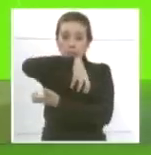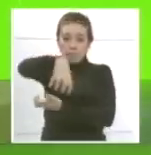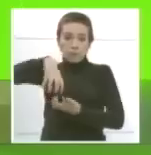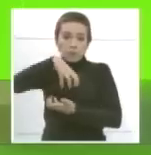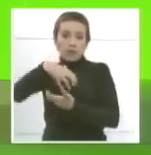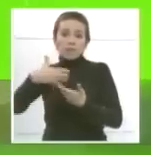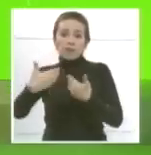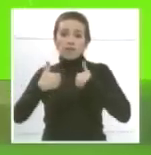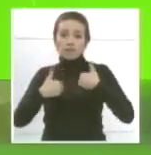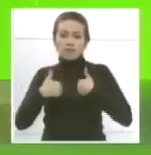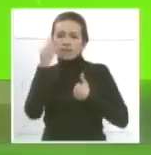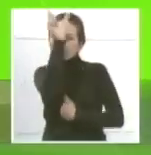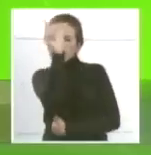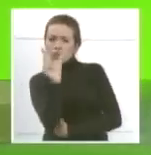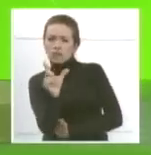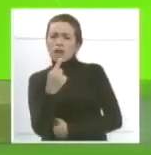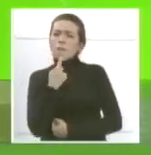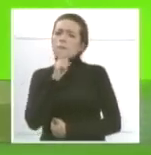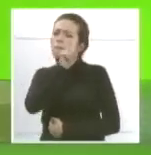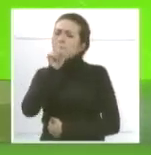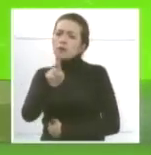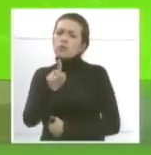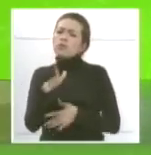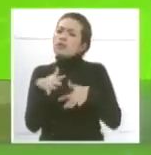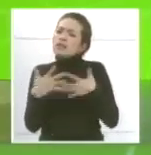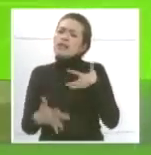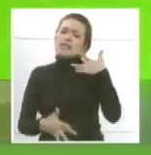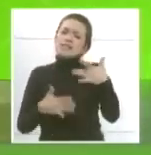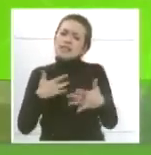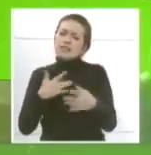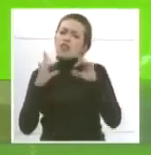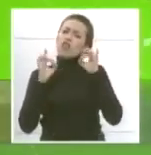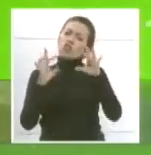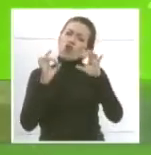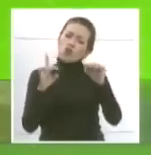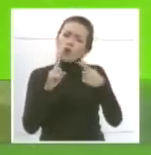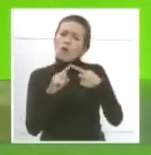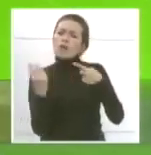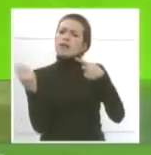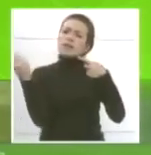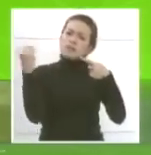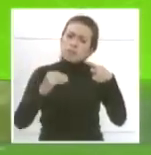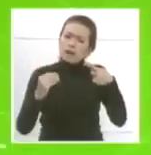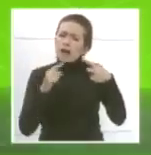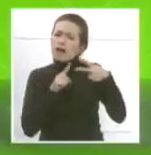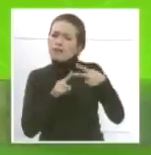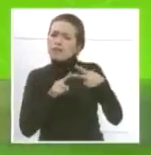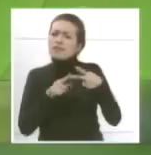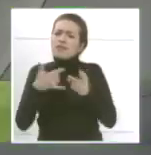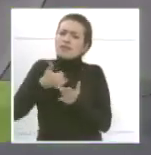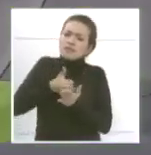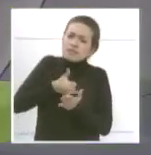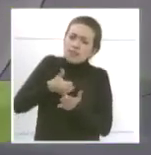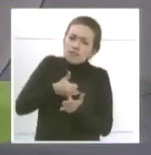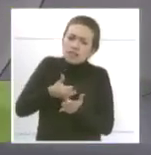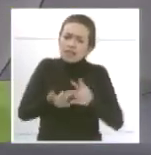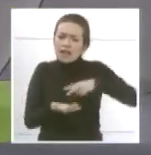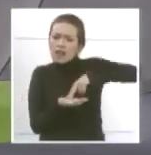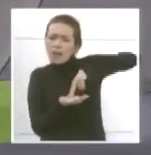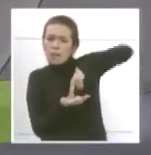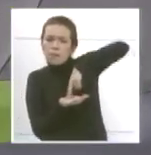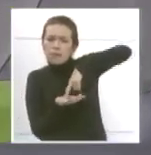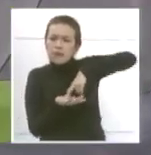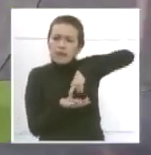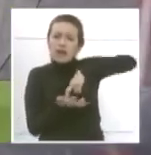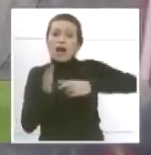raíz nerviosa. ¿Qué se siente, además del intenso dolor? ¿Se siente debilidad en las piernas? ¿Cómo es esto? Hay algunas